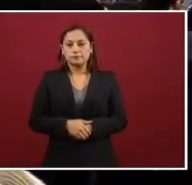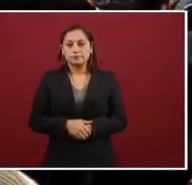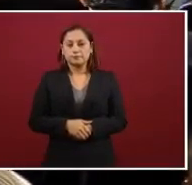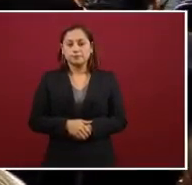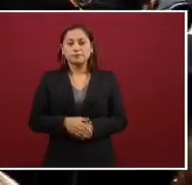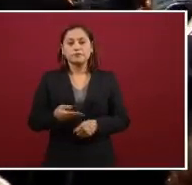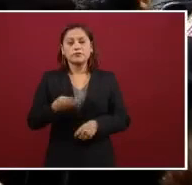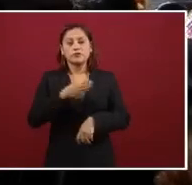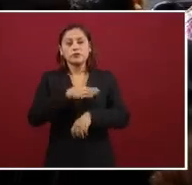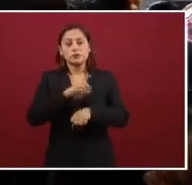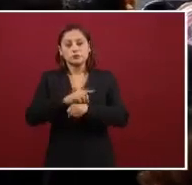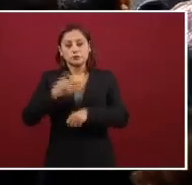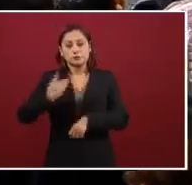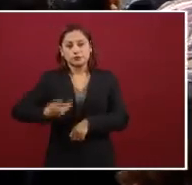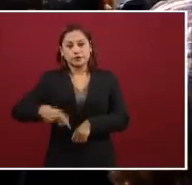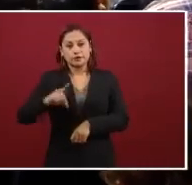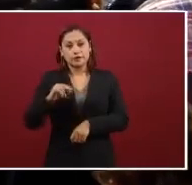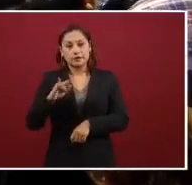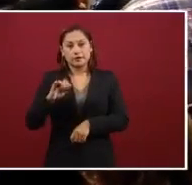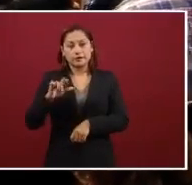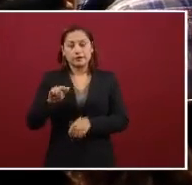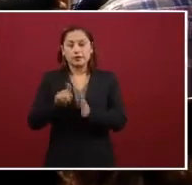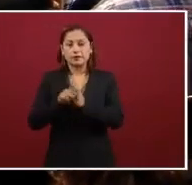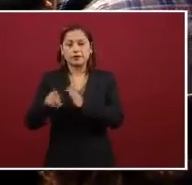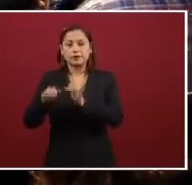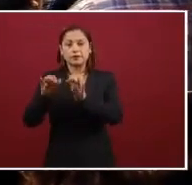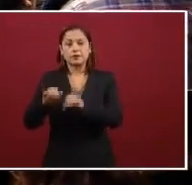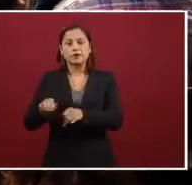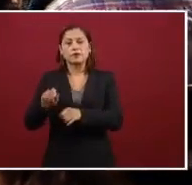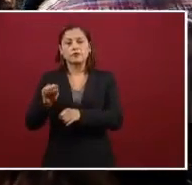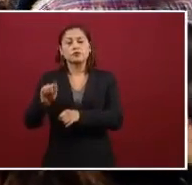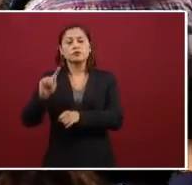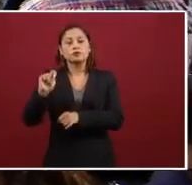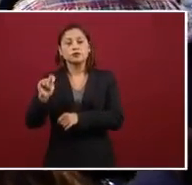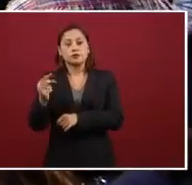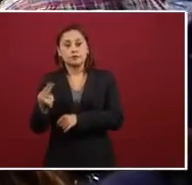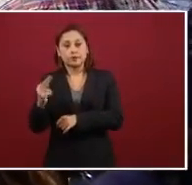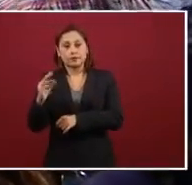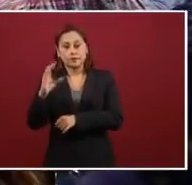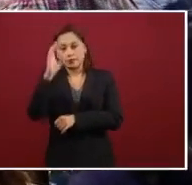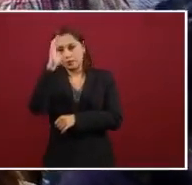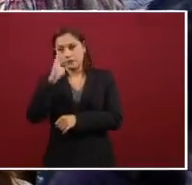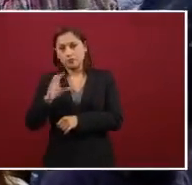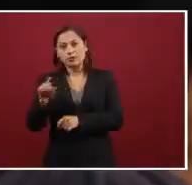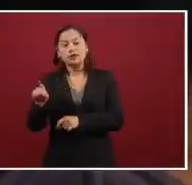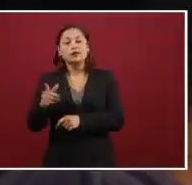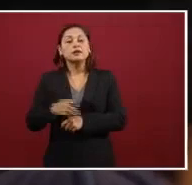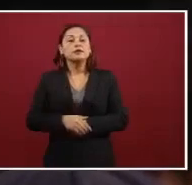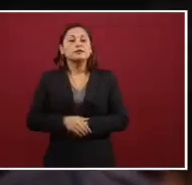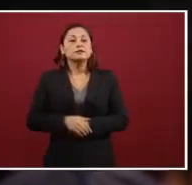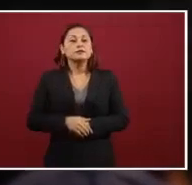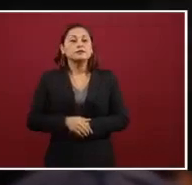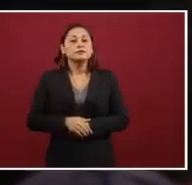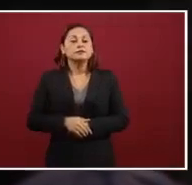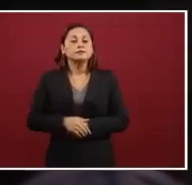Buen día. Daniela Escobar, corresponsal de Tiempo.tv, Coahuila. Preguntarle, usted acaba de decir que Estados